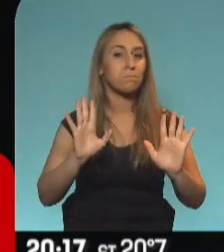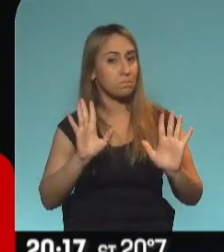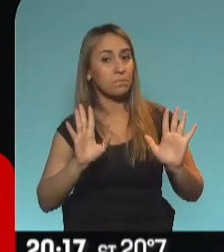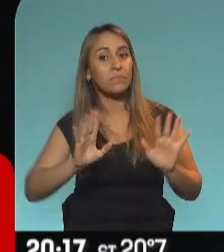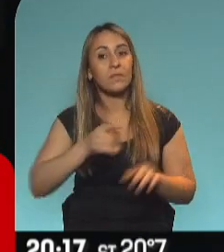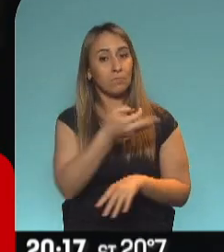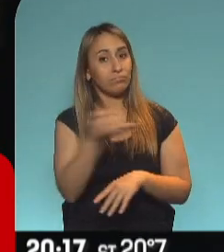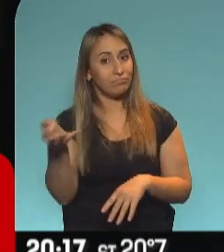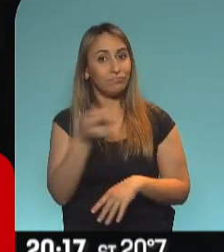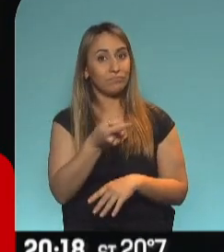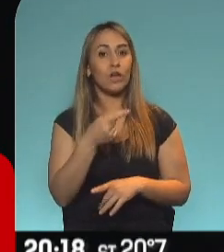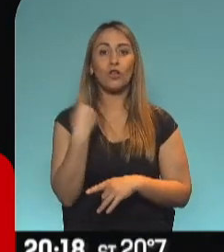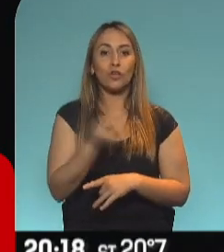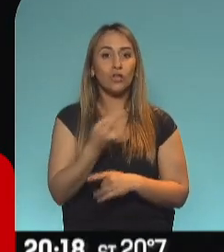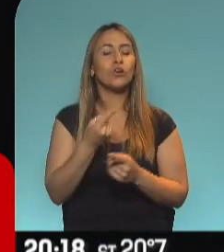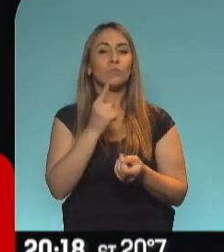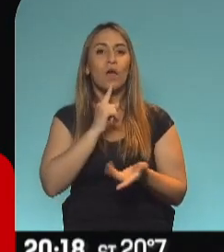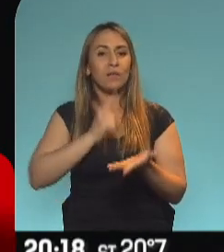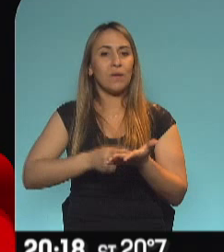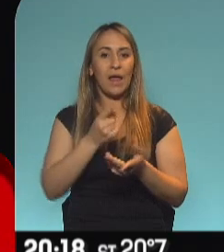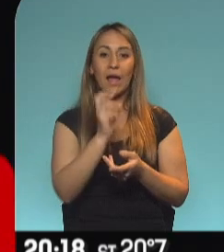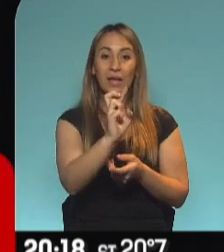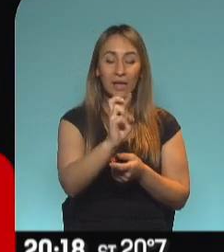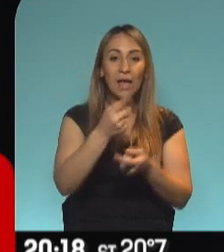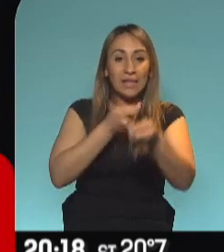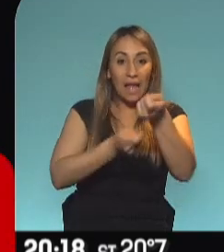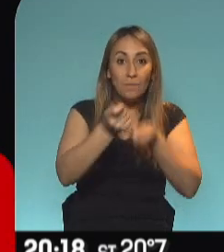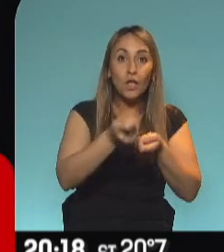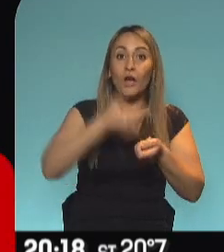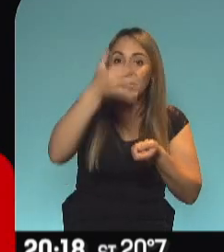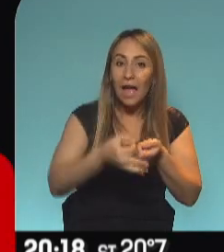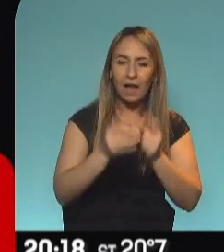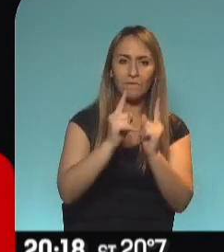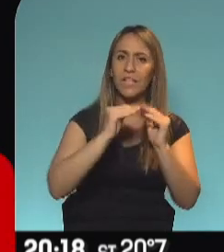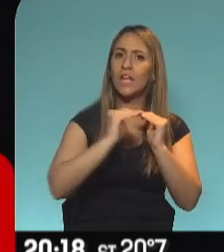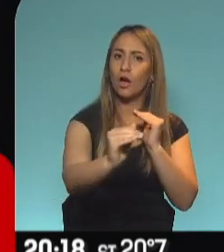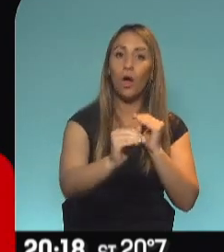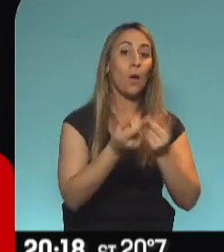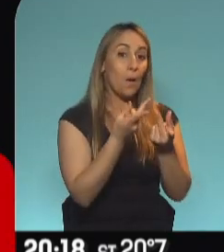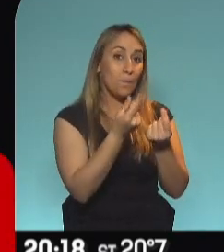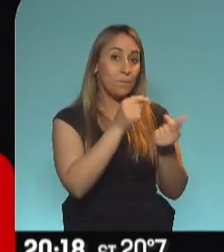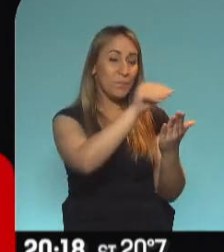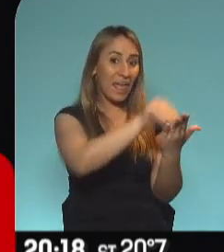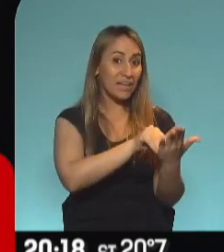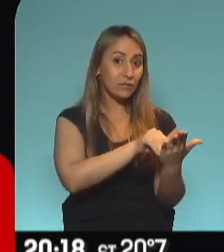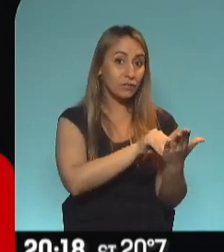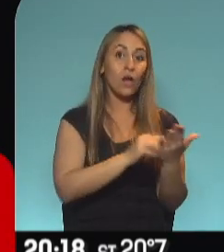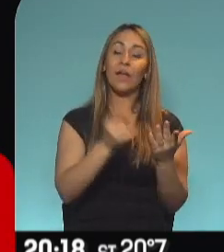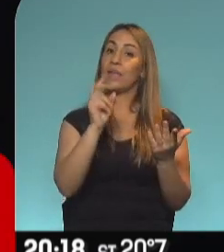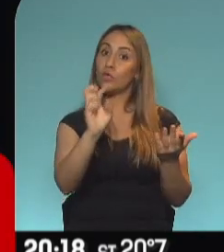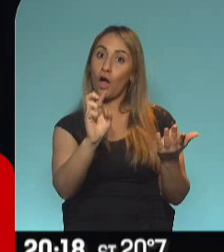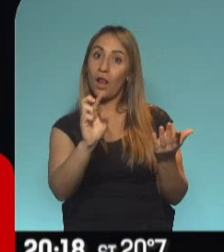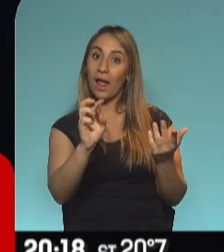oficial es la que venimos manteniendo. Tipo de cambio real estable, que los precios y el tipo de cambio nominal vayan de la